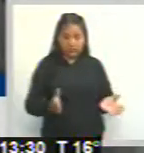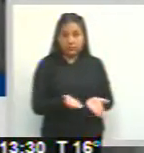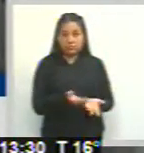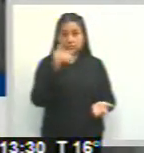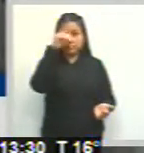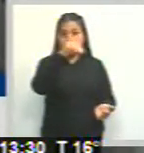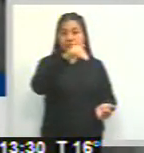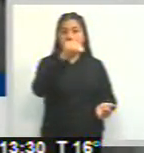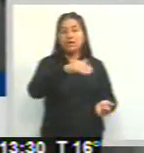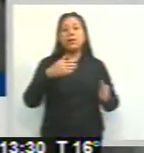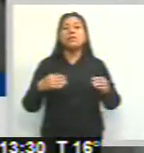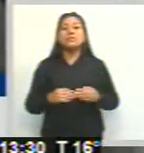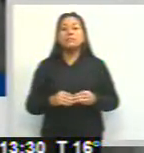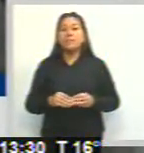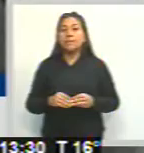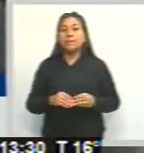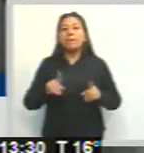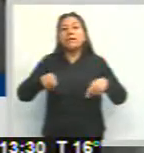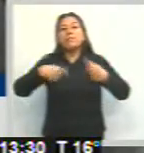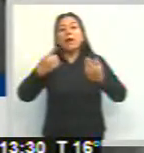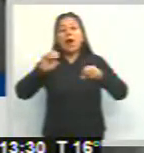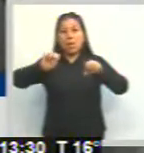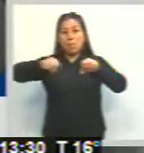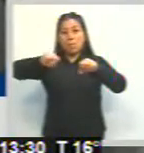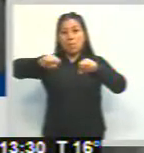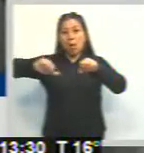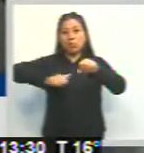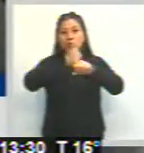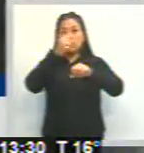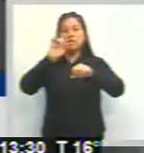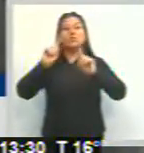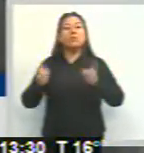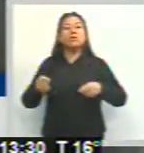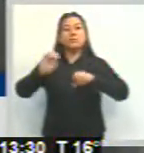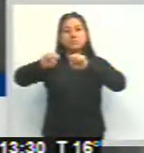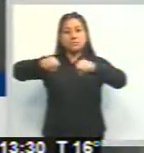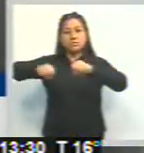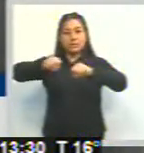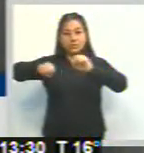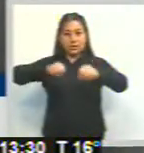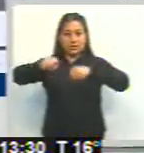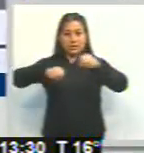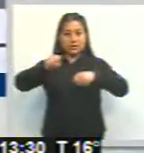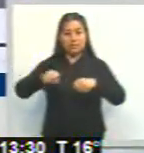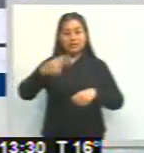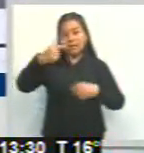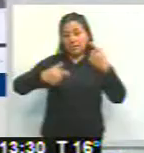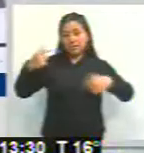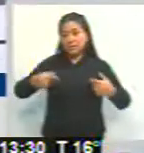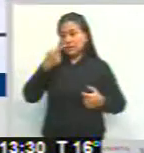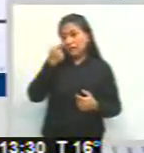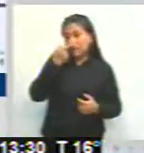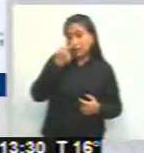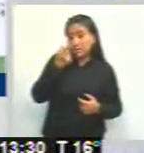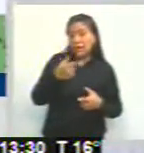al pie del monumento y se va a sortear una moto y bicicletas. Si las personas están interesadas en estos días de comprar